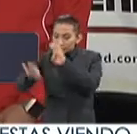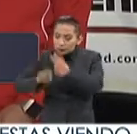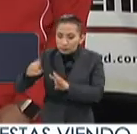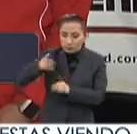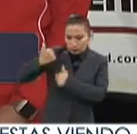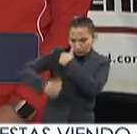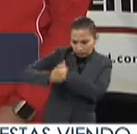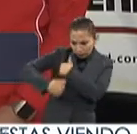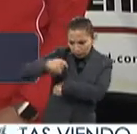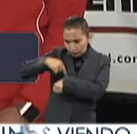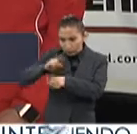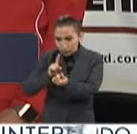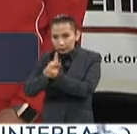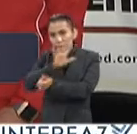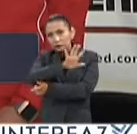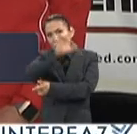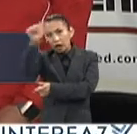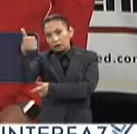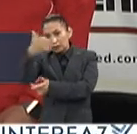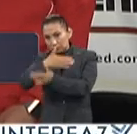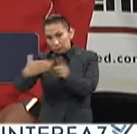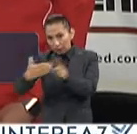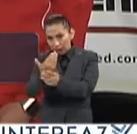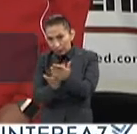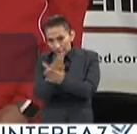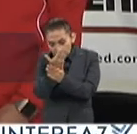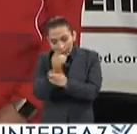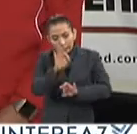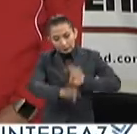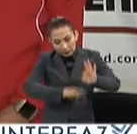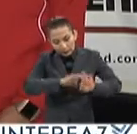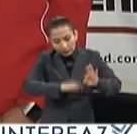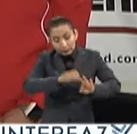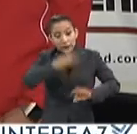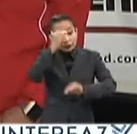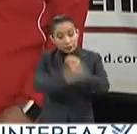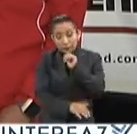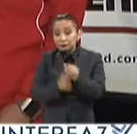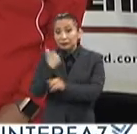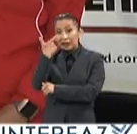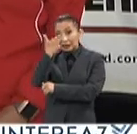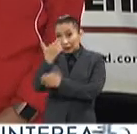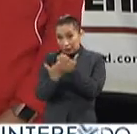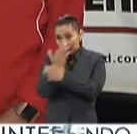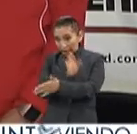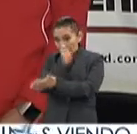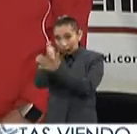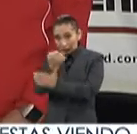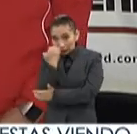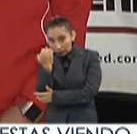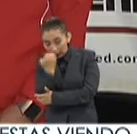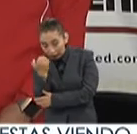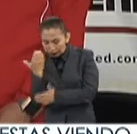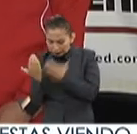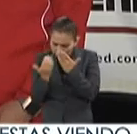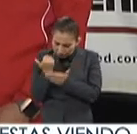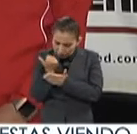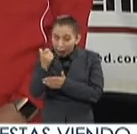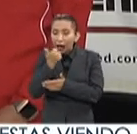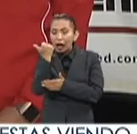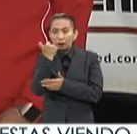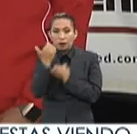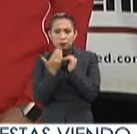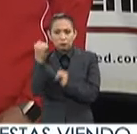corredores aproximadamente de 5 a 6 y media de la mañana. Entro a la escuela a las 7. Los profesores